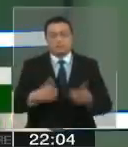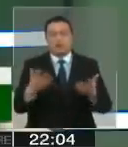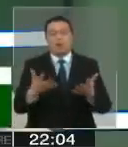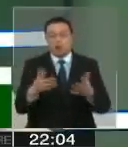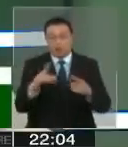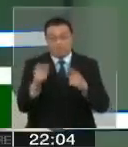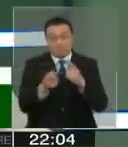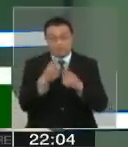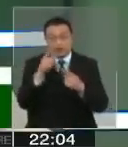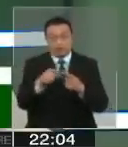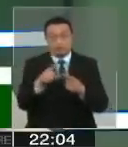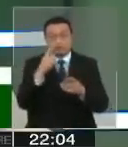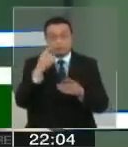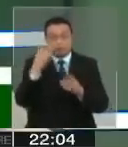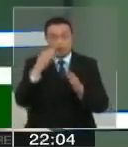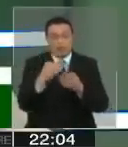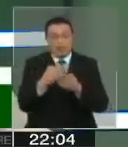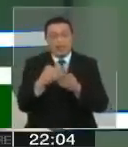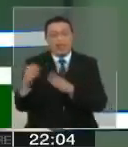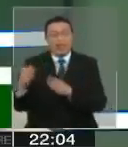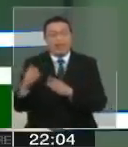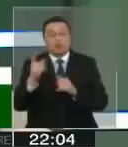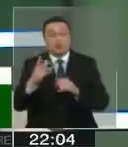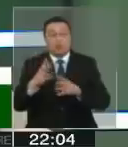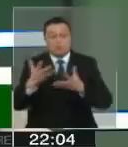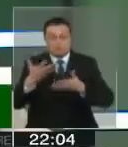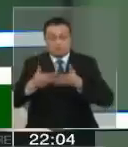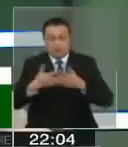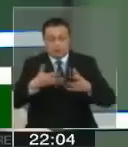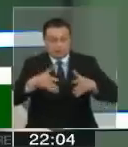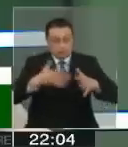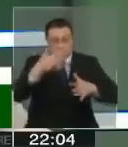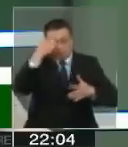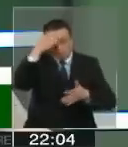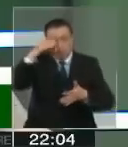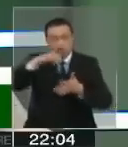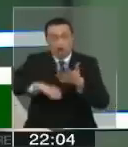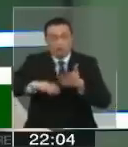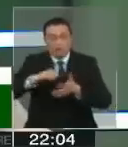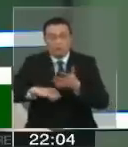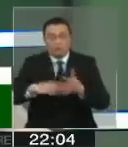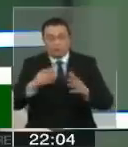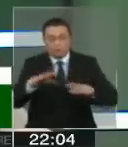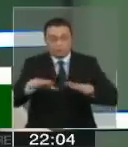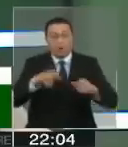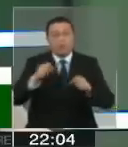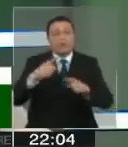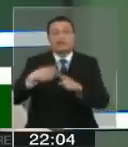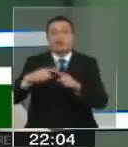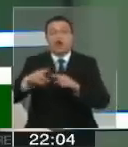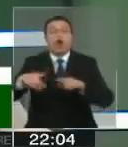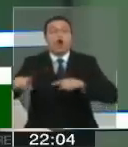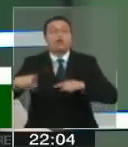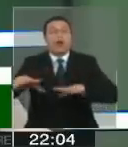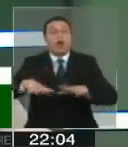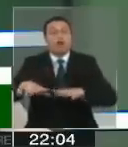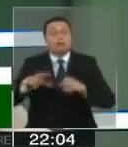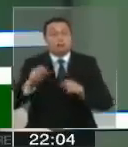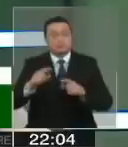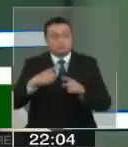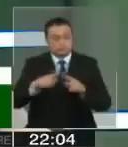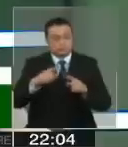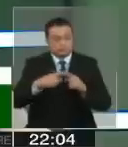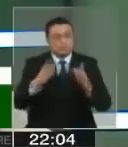primero que nada cursan con un retraso del desarrollo psicomotor que puede corresponder a muchas otras etiologías. Uh-huh. Entonces empiezan